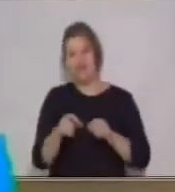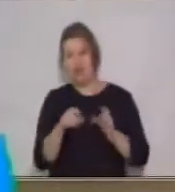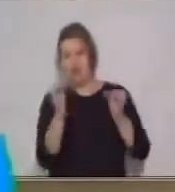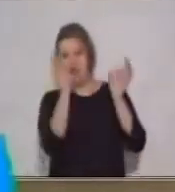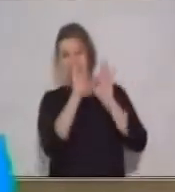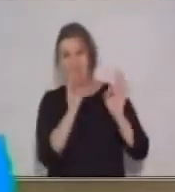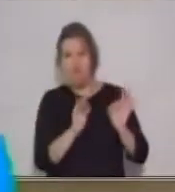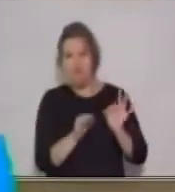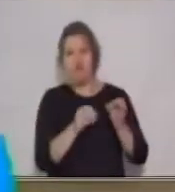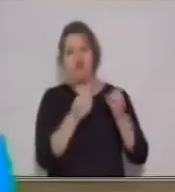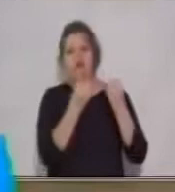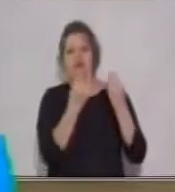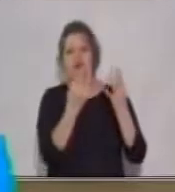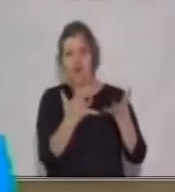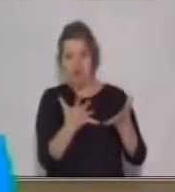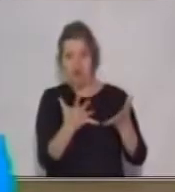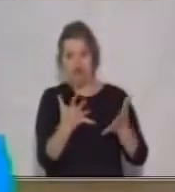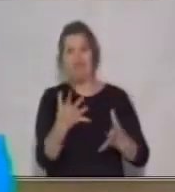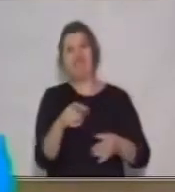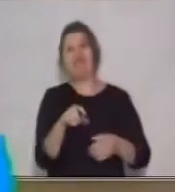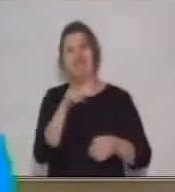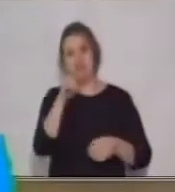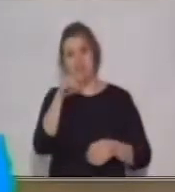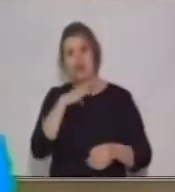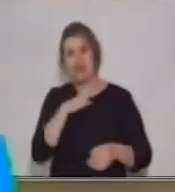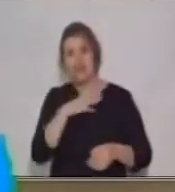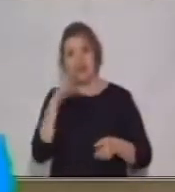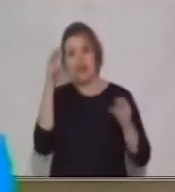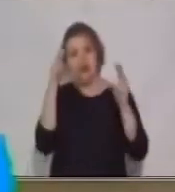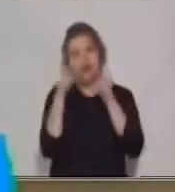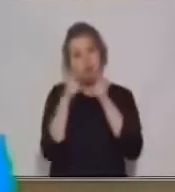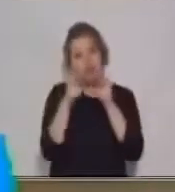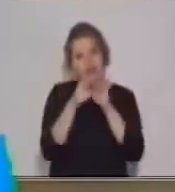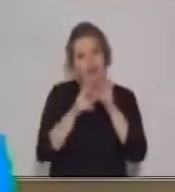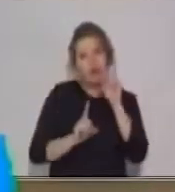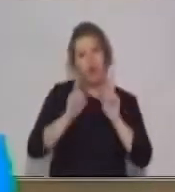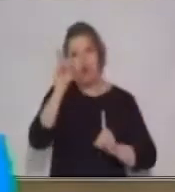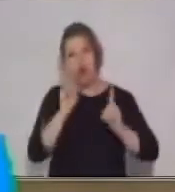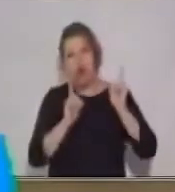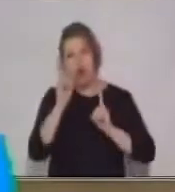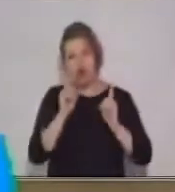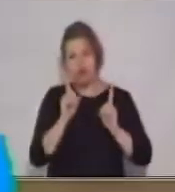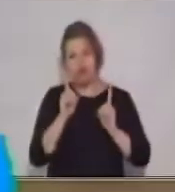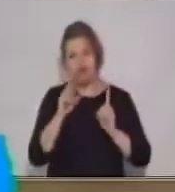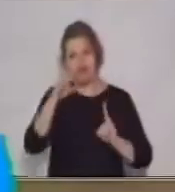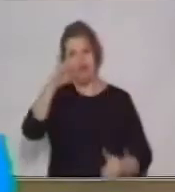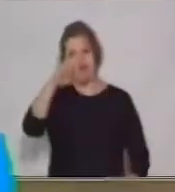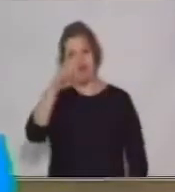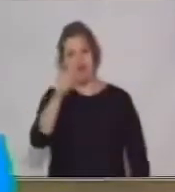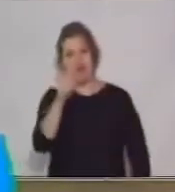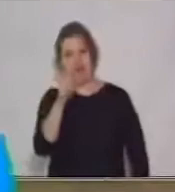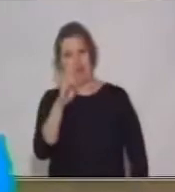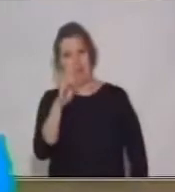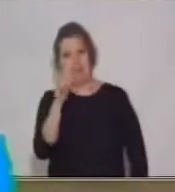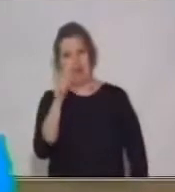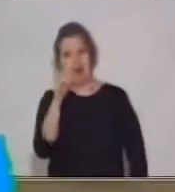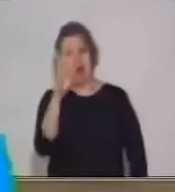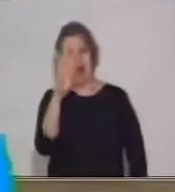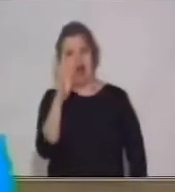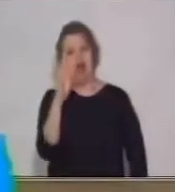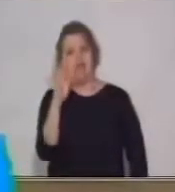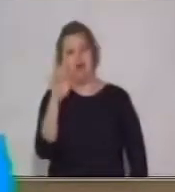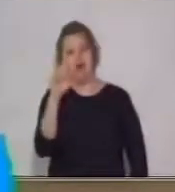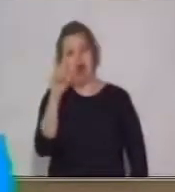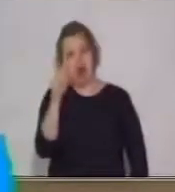muy importantes que podamos conocer. ¿Cuáles son entonces esas partes de la parábola? Vamos a tener